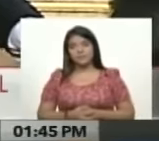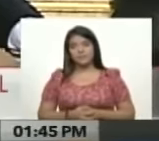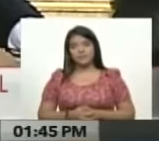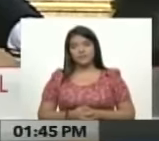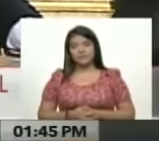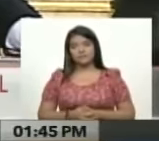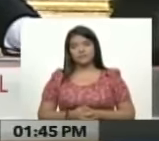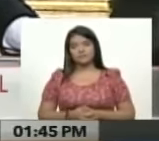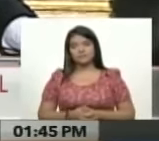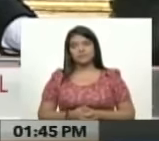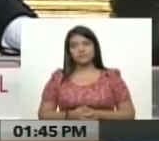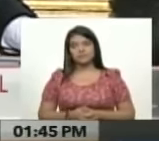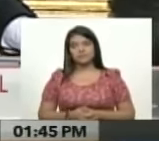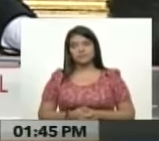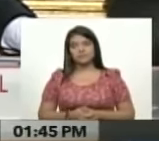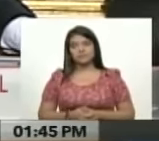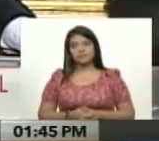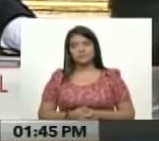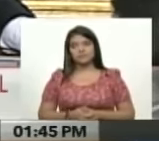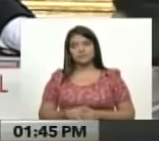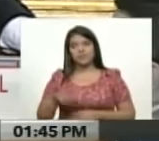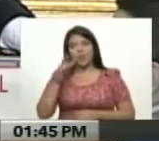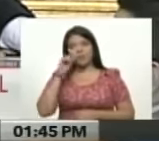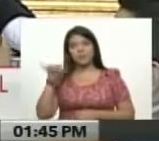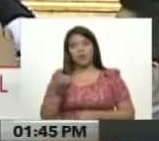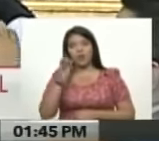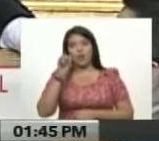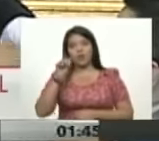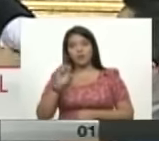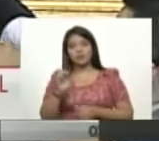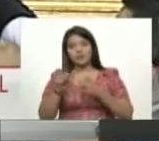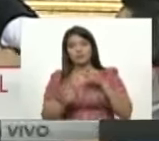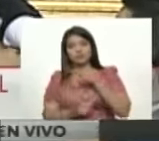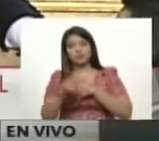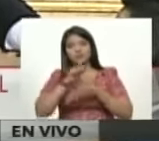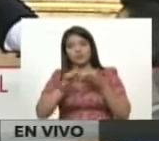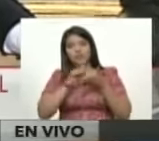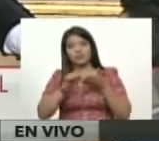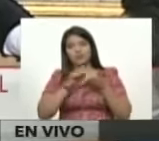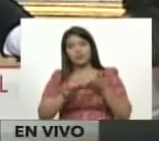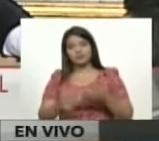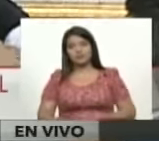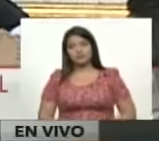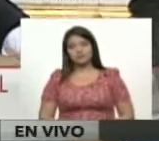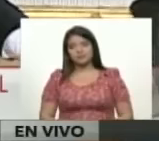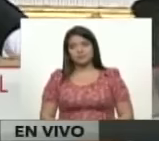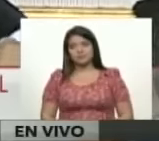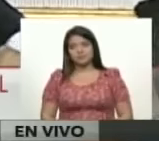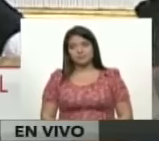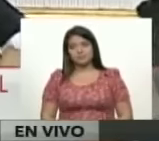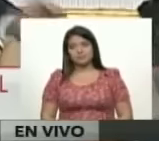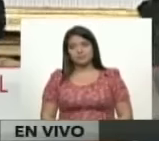del ciudadano José Luis Cartaya como subsecretario de la Cámara.